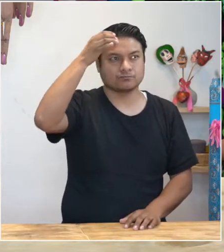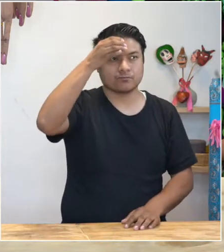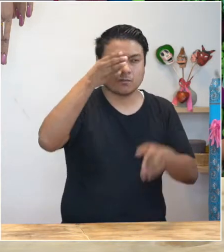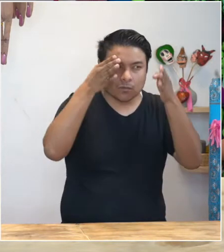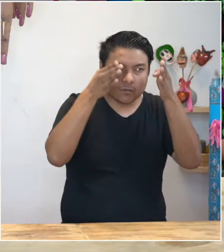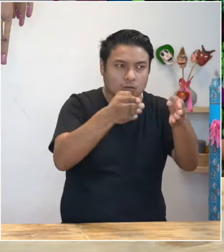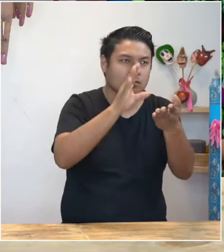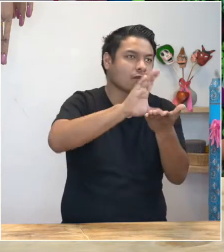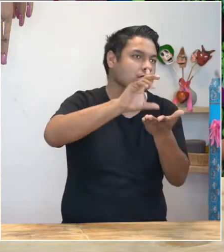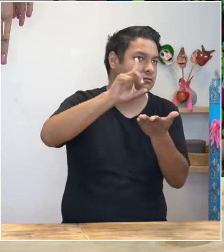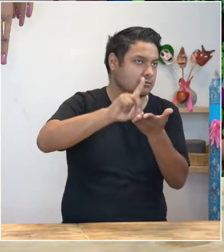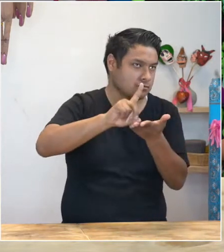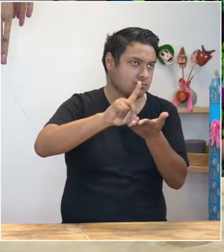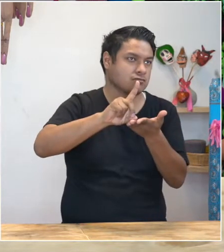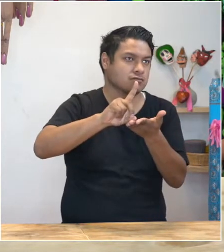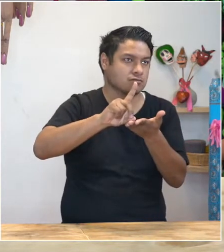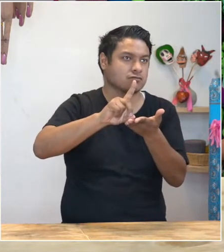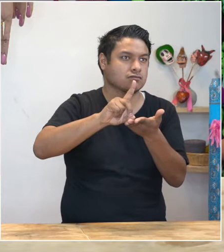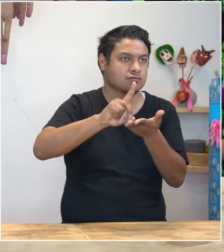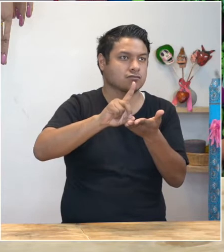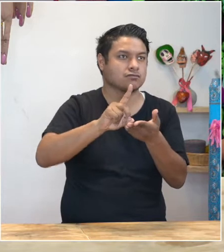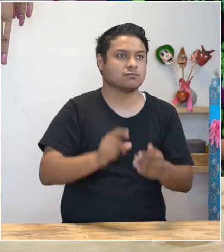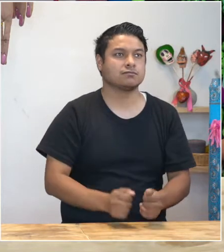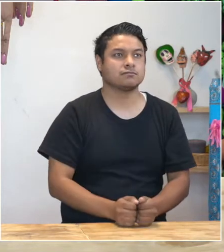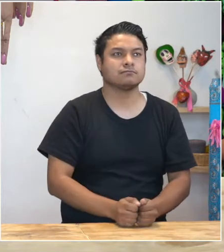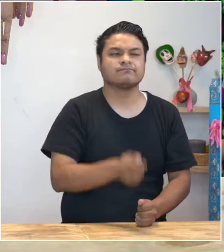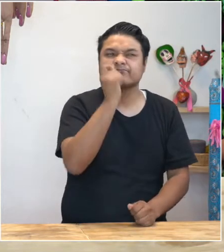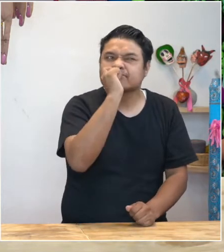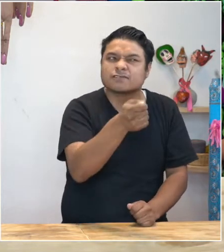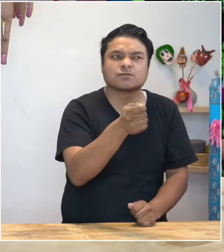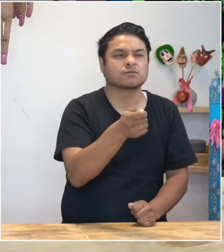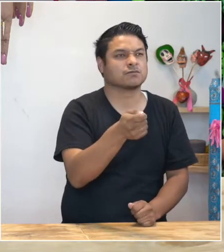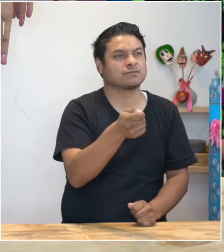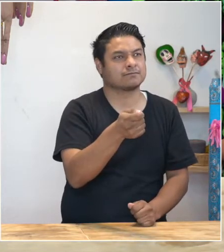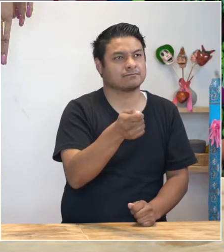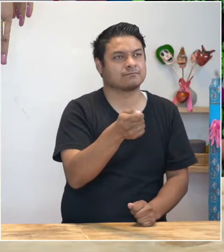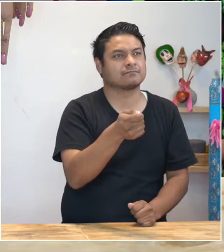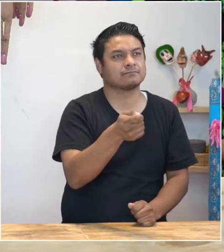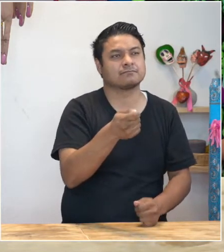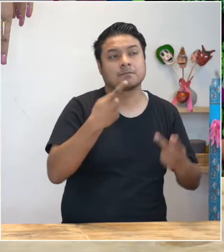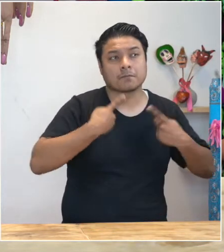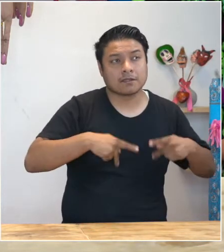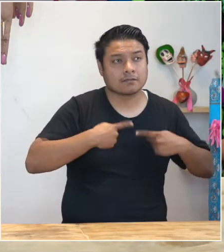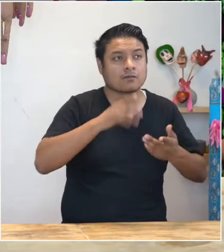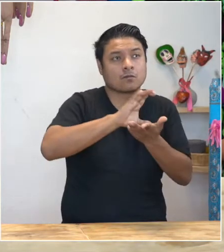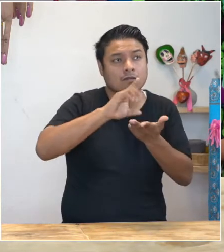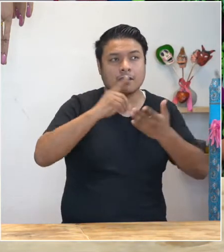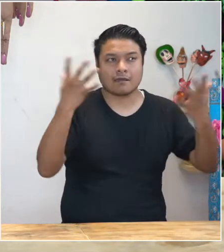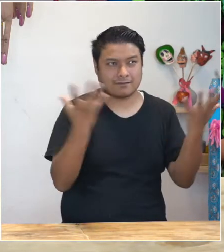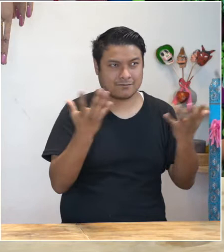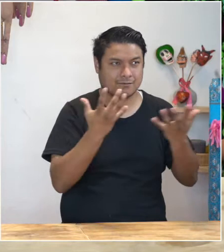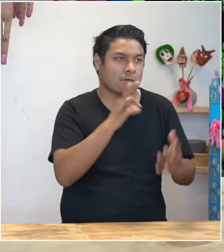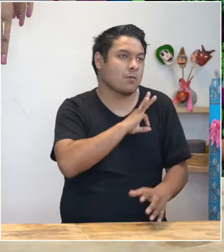¿no? Enfocarnos en qué es lo que ellos pueden hacer, qué es lo que la población con